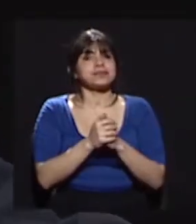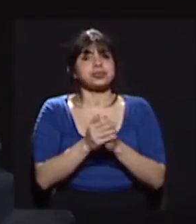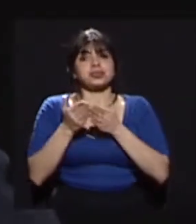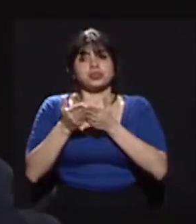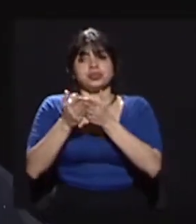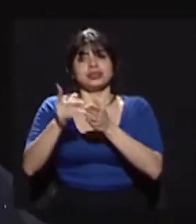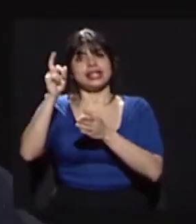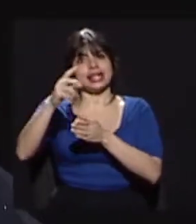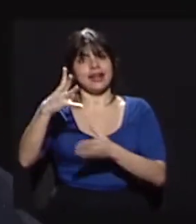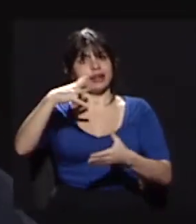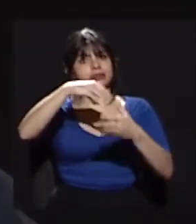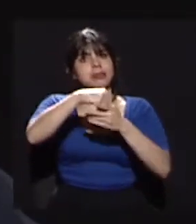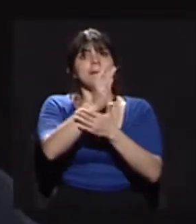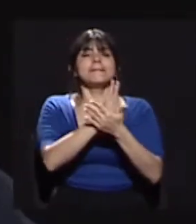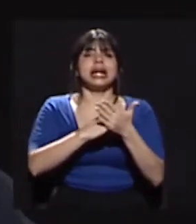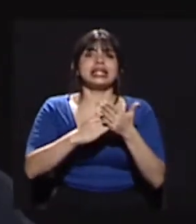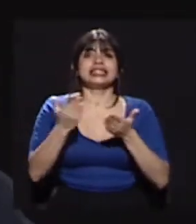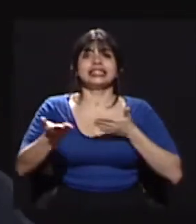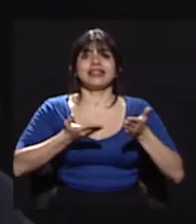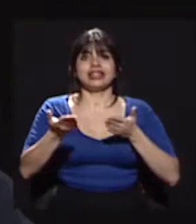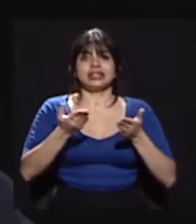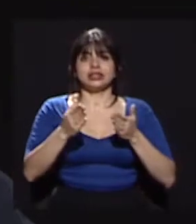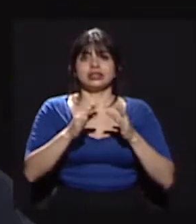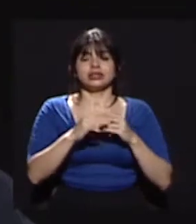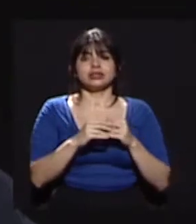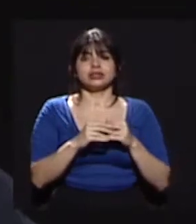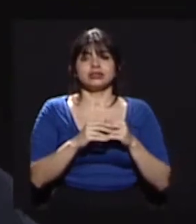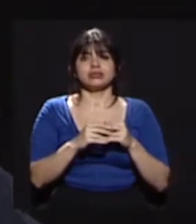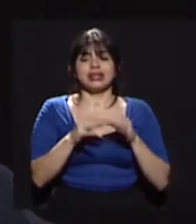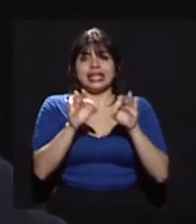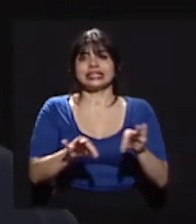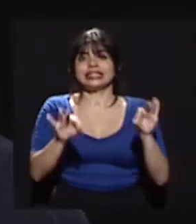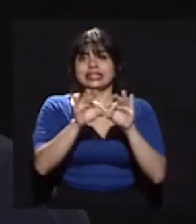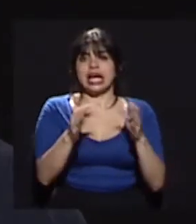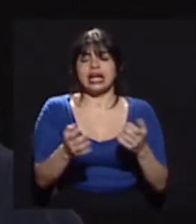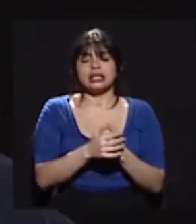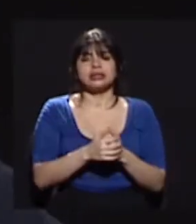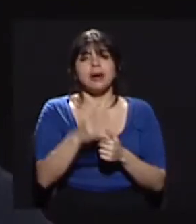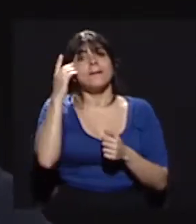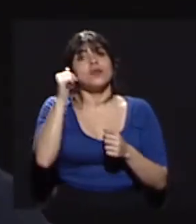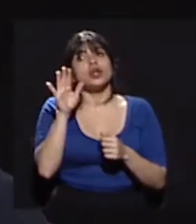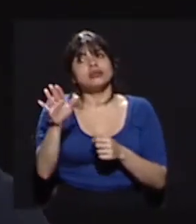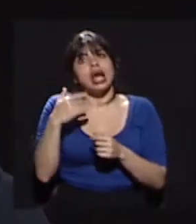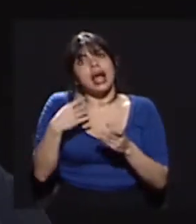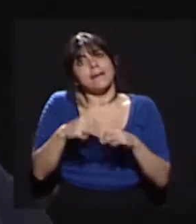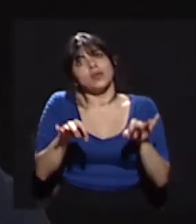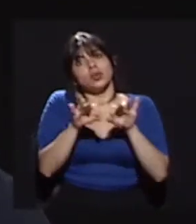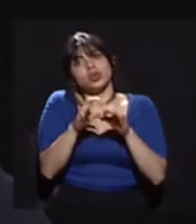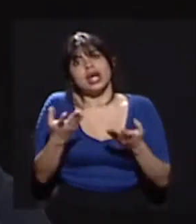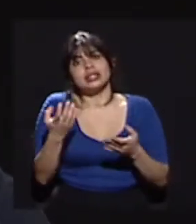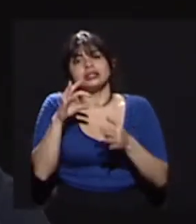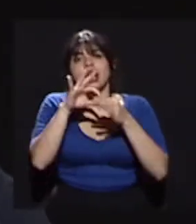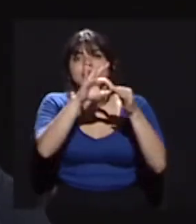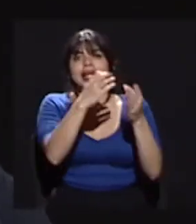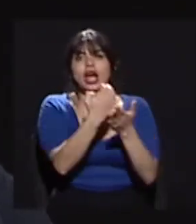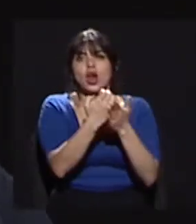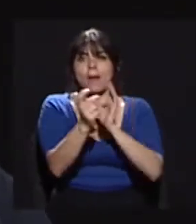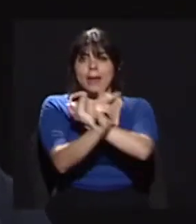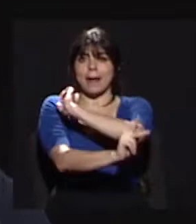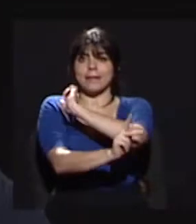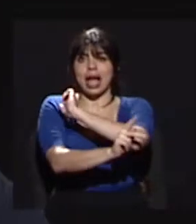muelles deben ser incluidos como parte de los servicios que son considerados esenciales por la por la importancia que esto tiene en la economía de este país